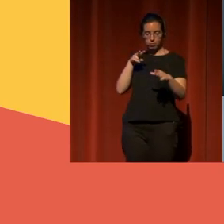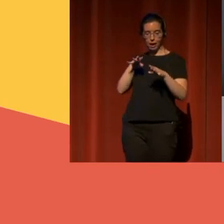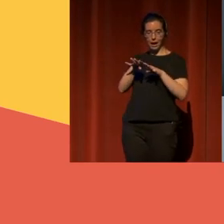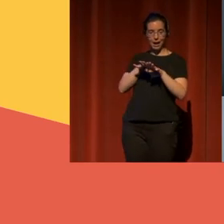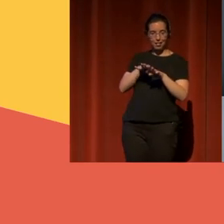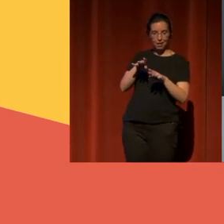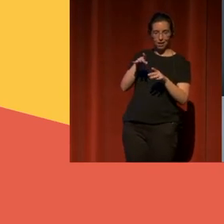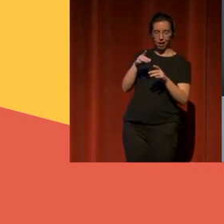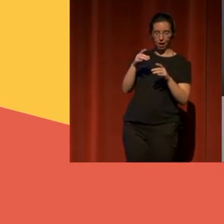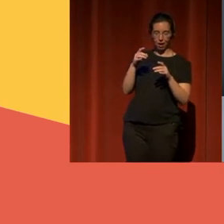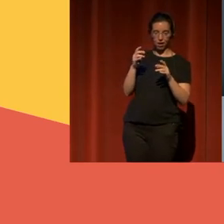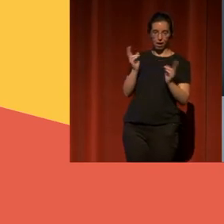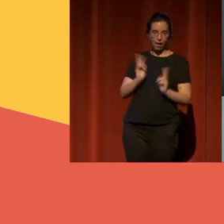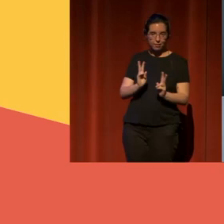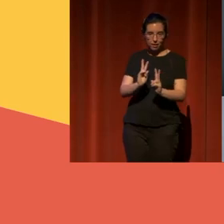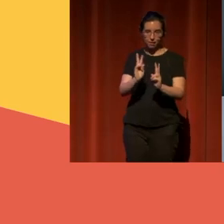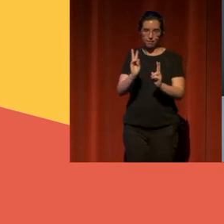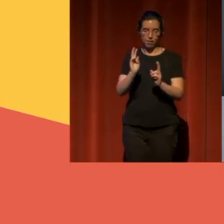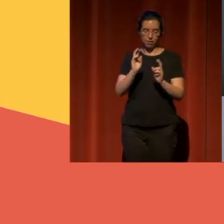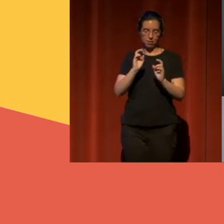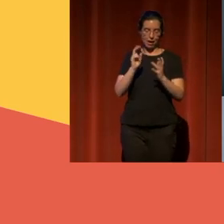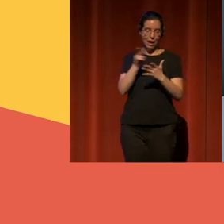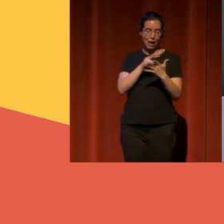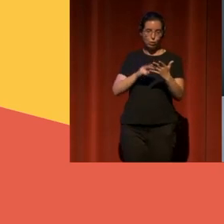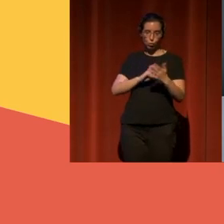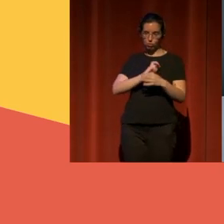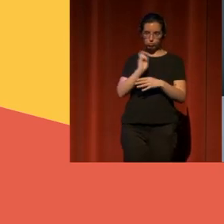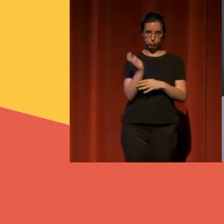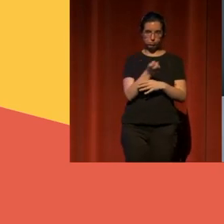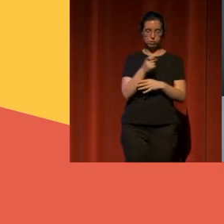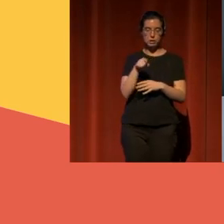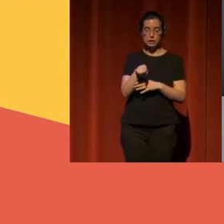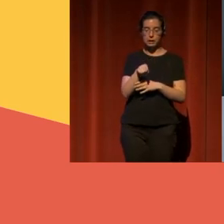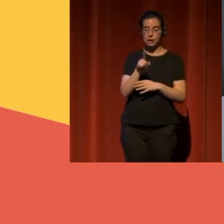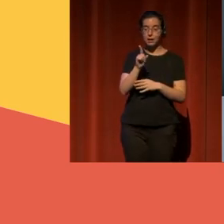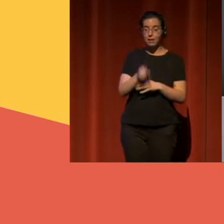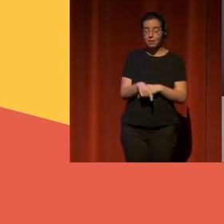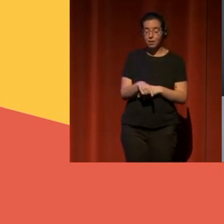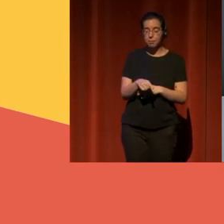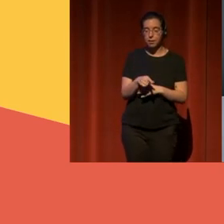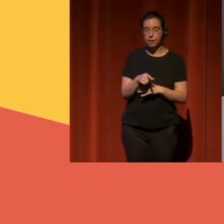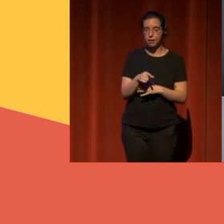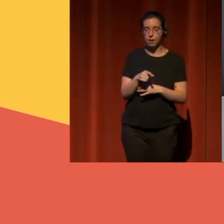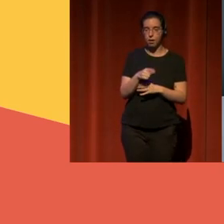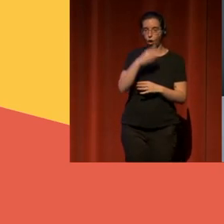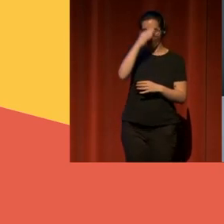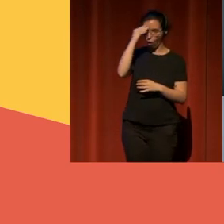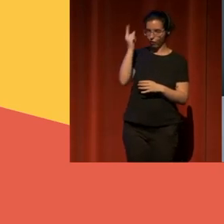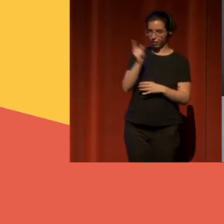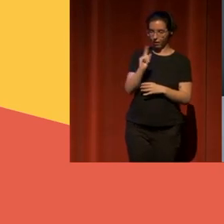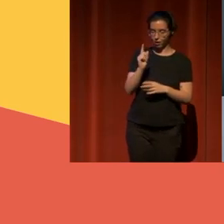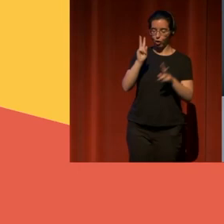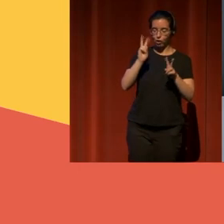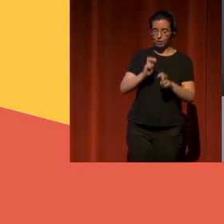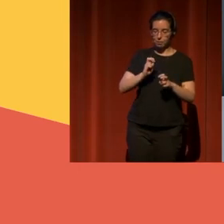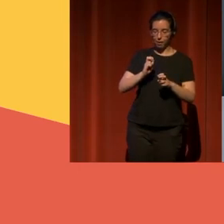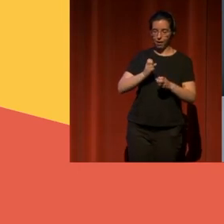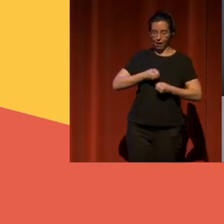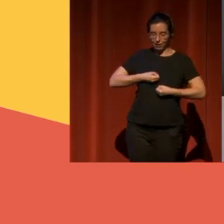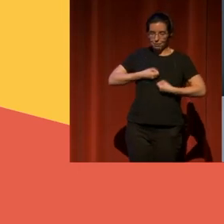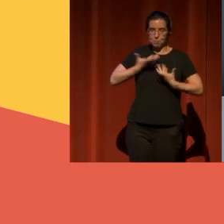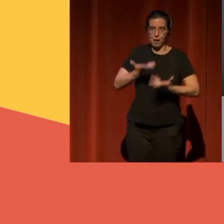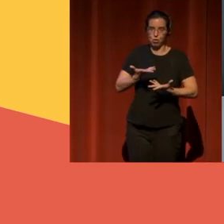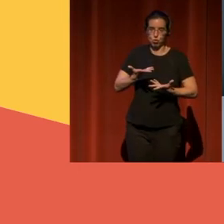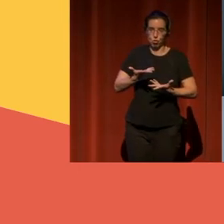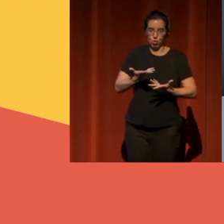este tipo de lectura multimodal. Bueno, no quiero olvidarme del potencial expresivo que es fundamental y